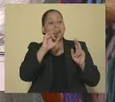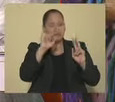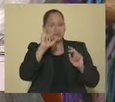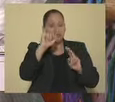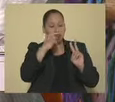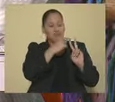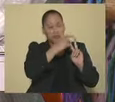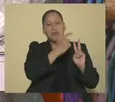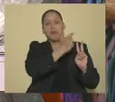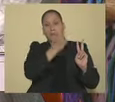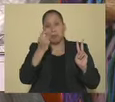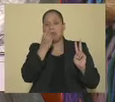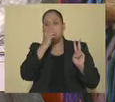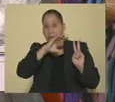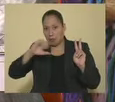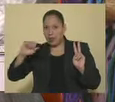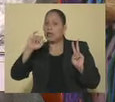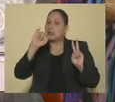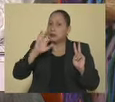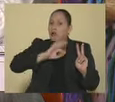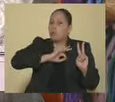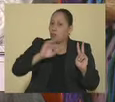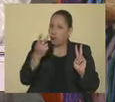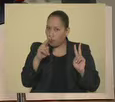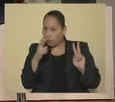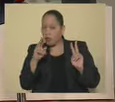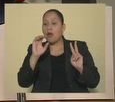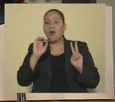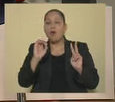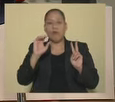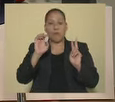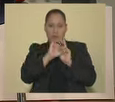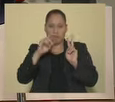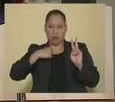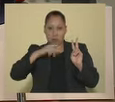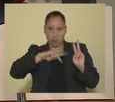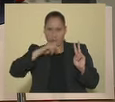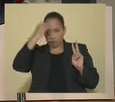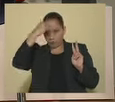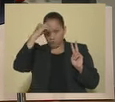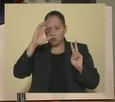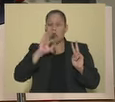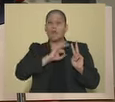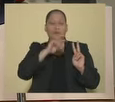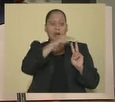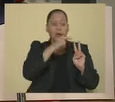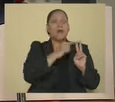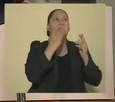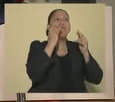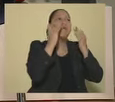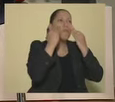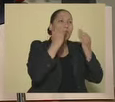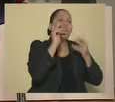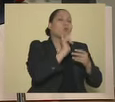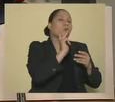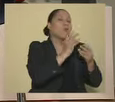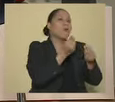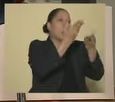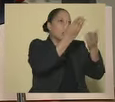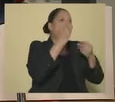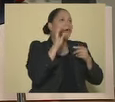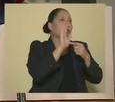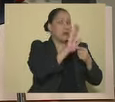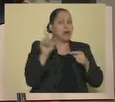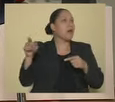definitiva un porcentaje de pensión alimenticia. Pero a mi opinión, en mi criterio, si tú